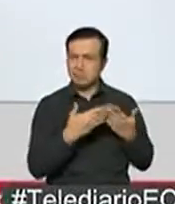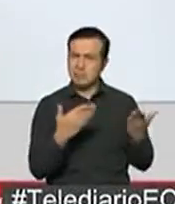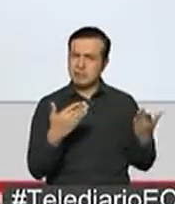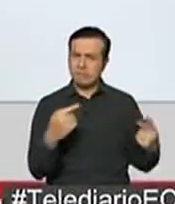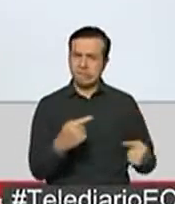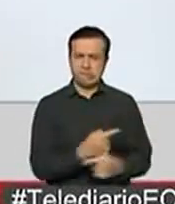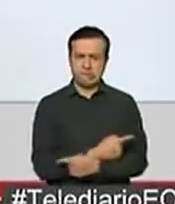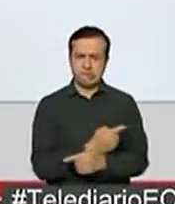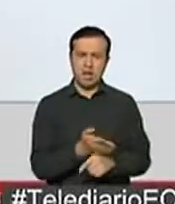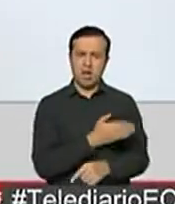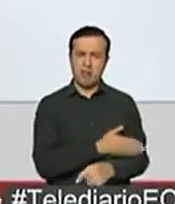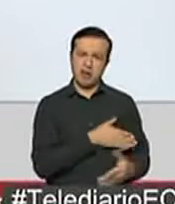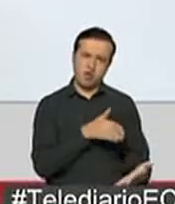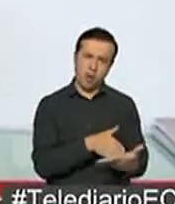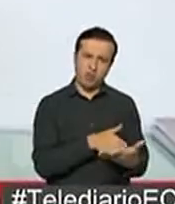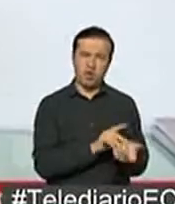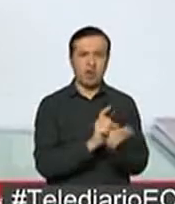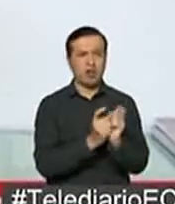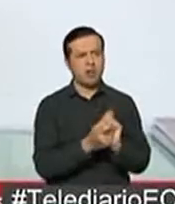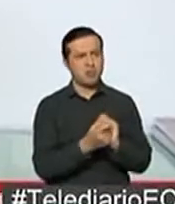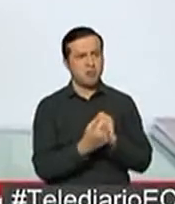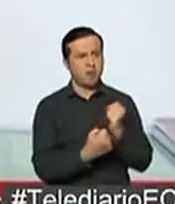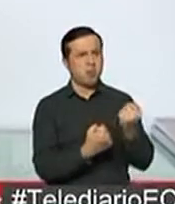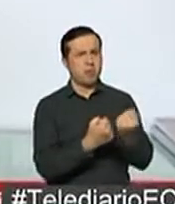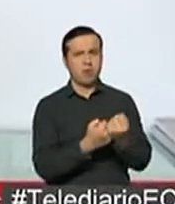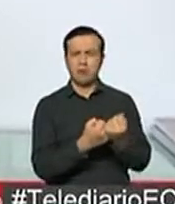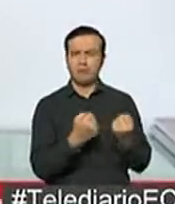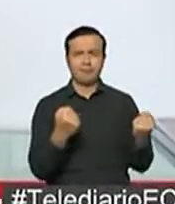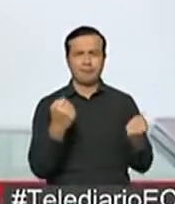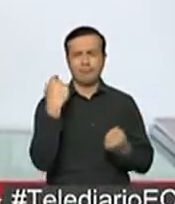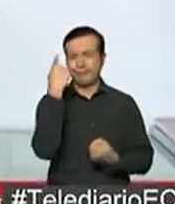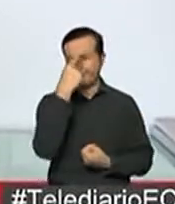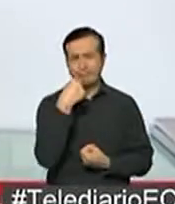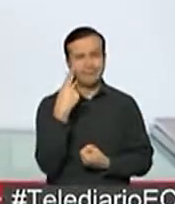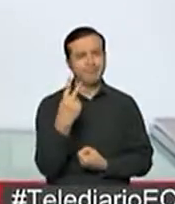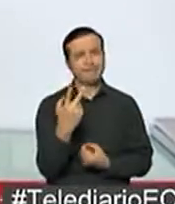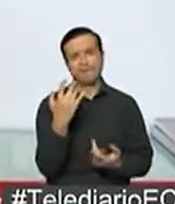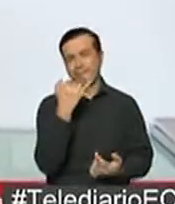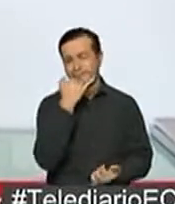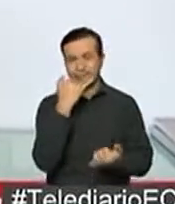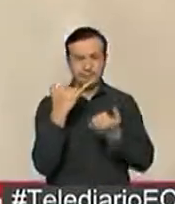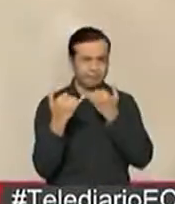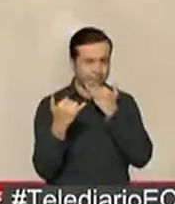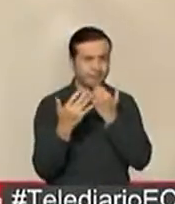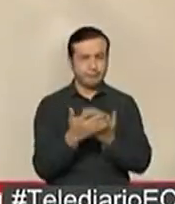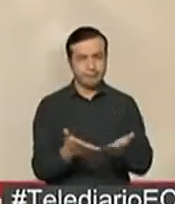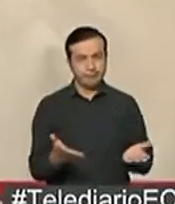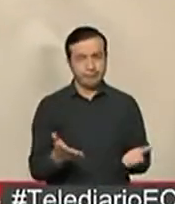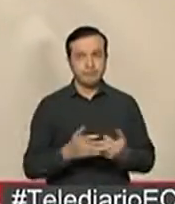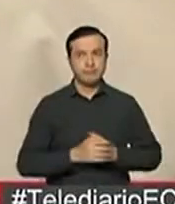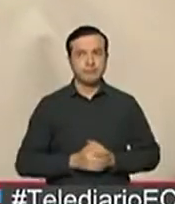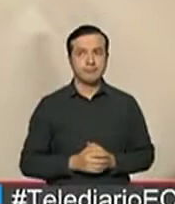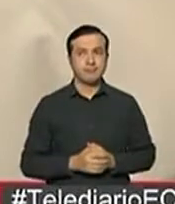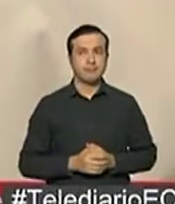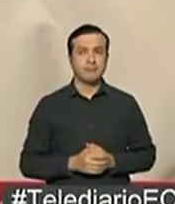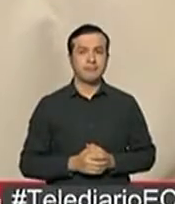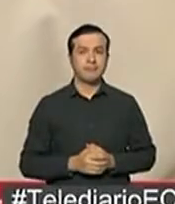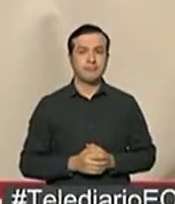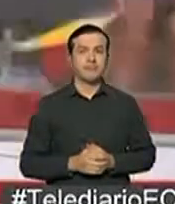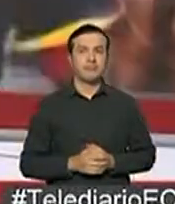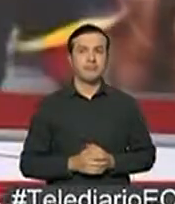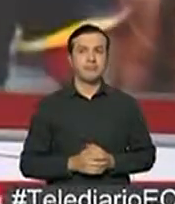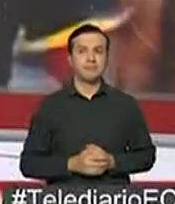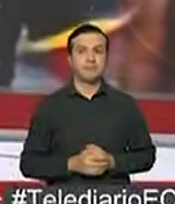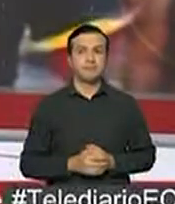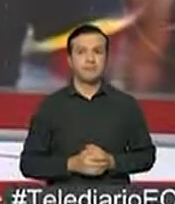realmente una doble moral inaceptable mariuxi buen año medios públicos